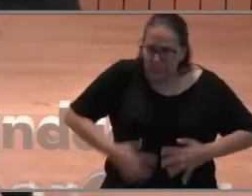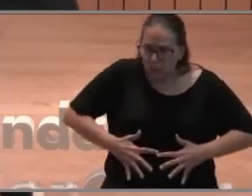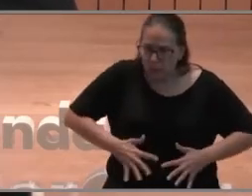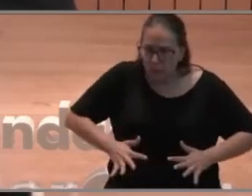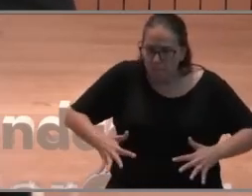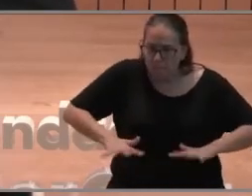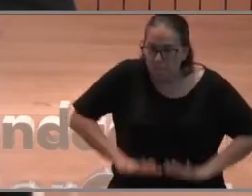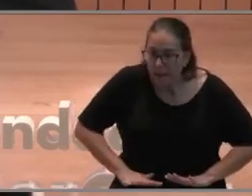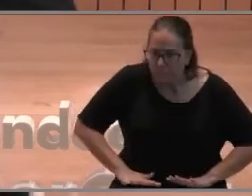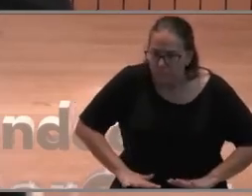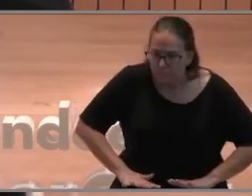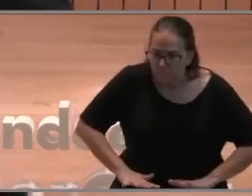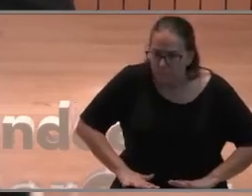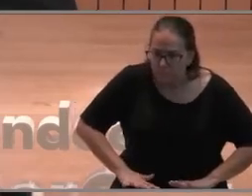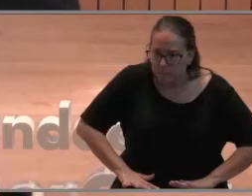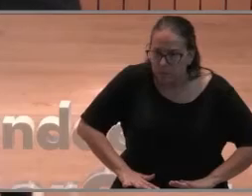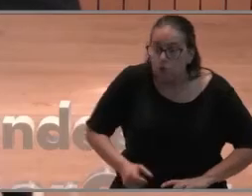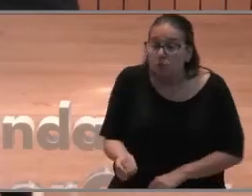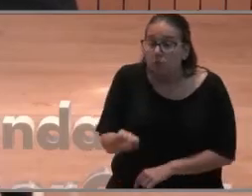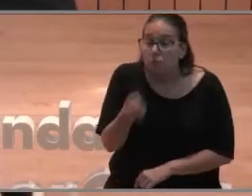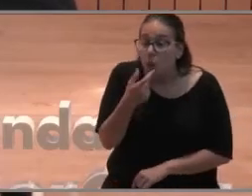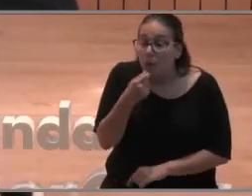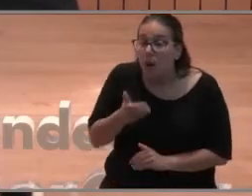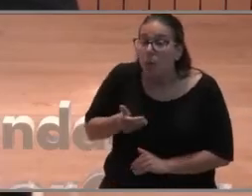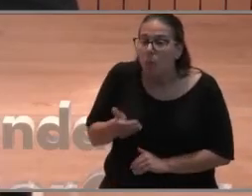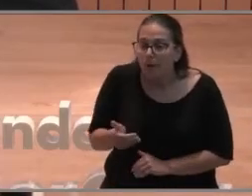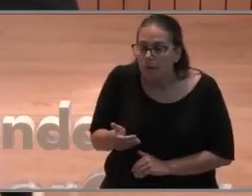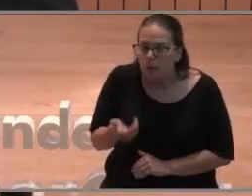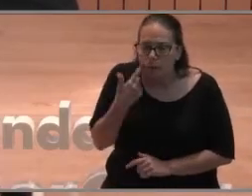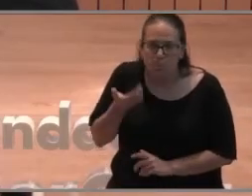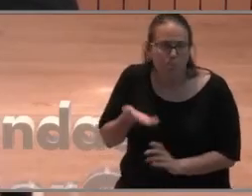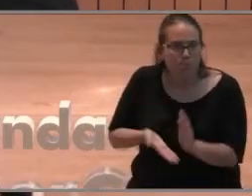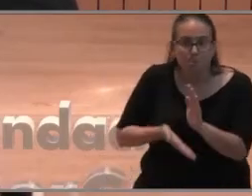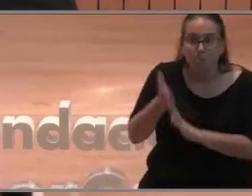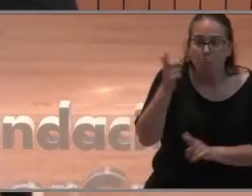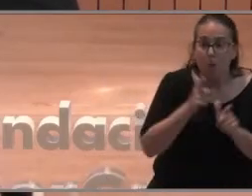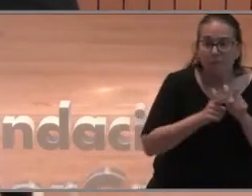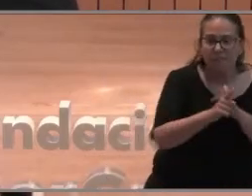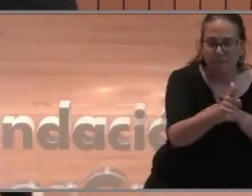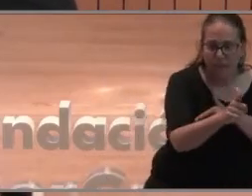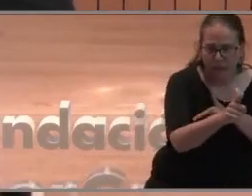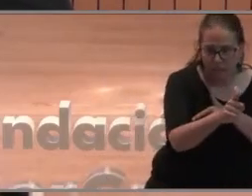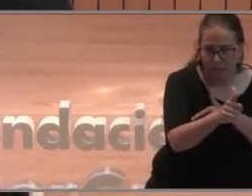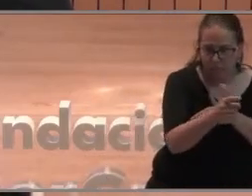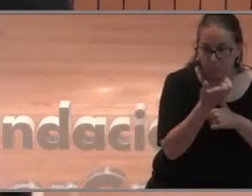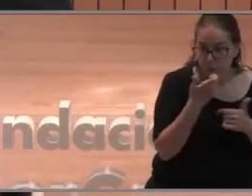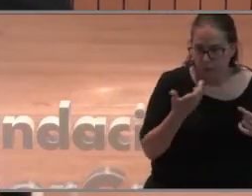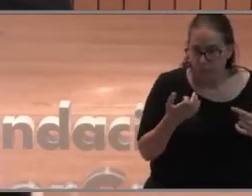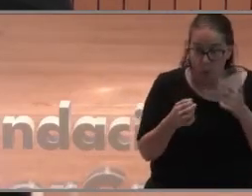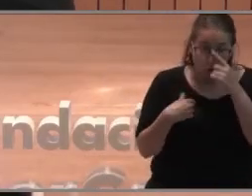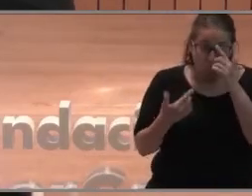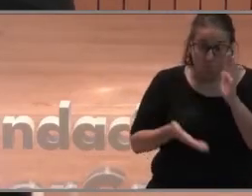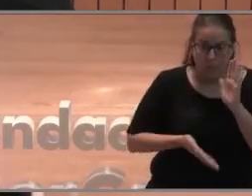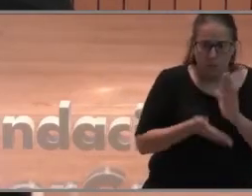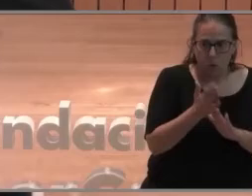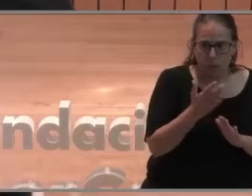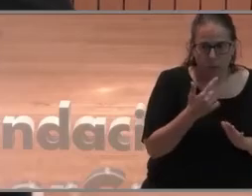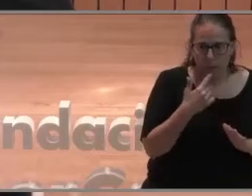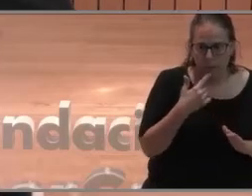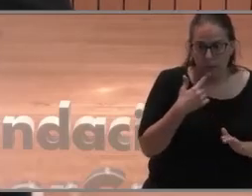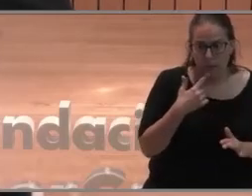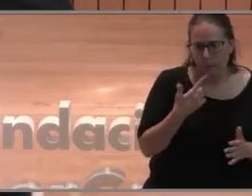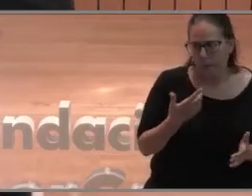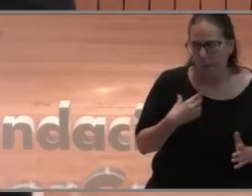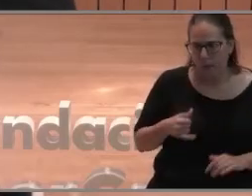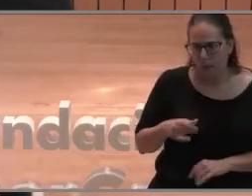que, ¿cuándo hay que tomarlo? Pues cuando uno está de viaje y tiene que salir fuera y no puede estar